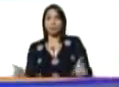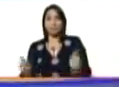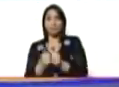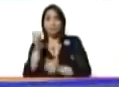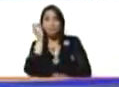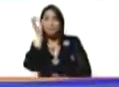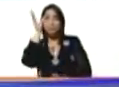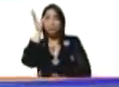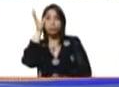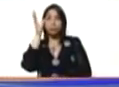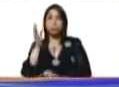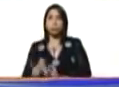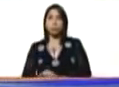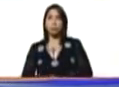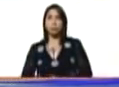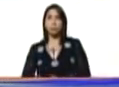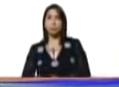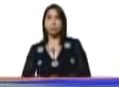con iniciativas.